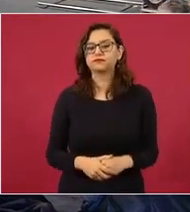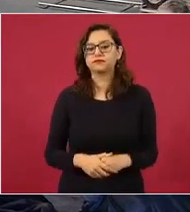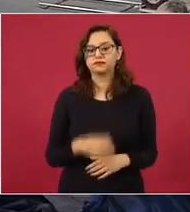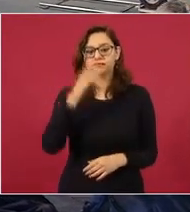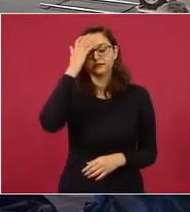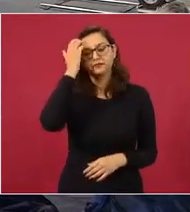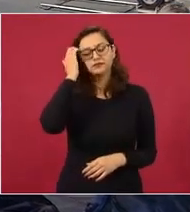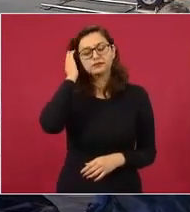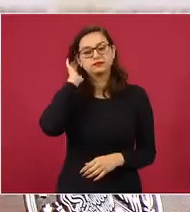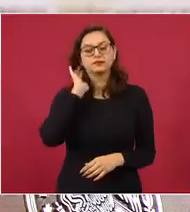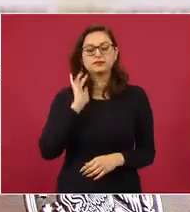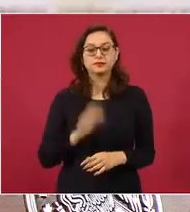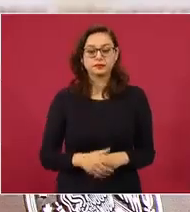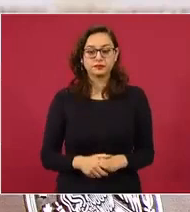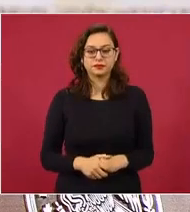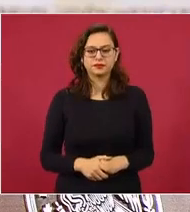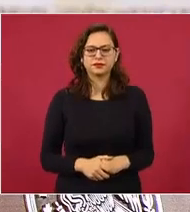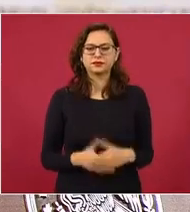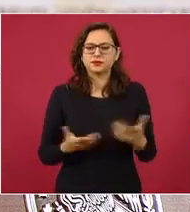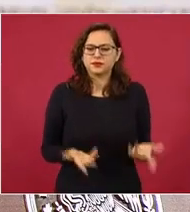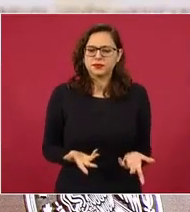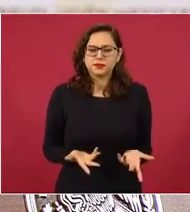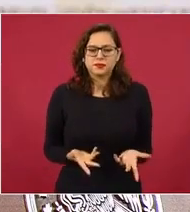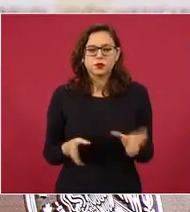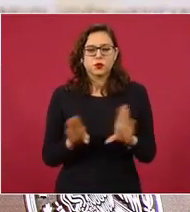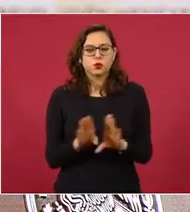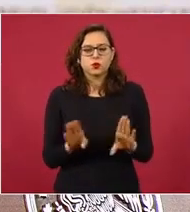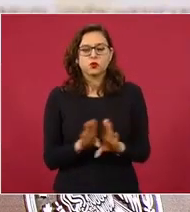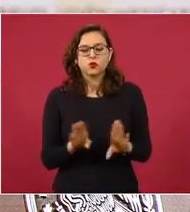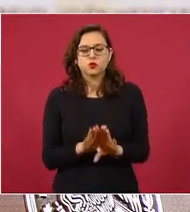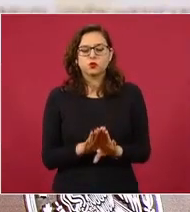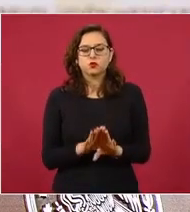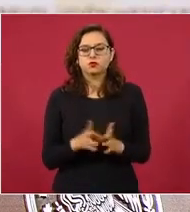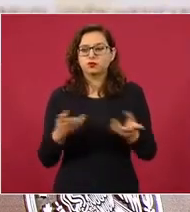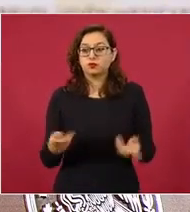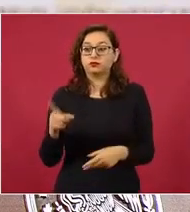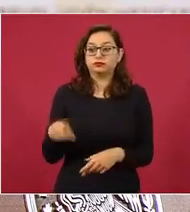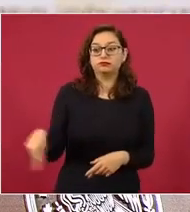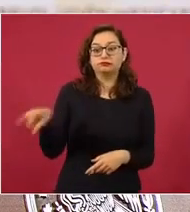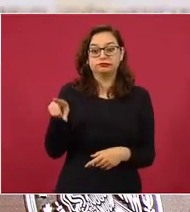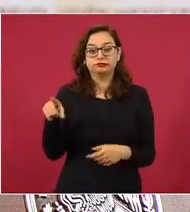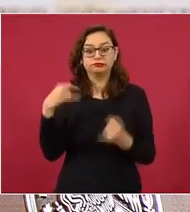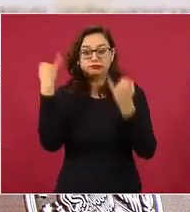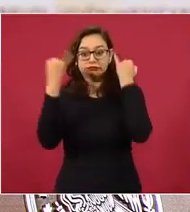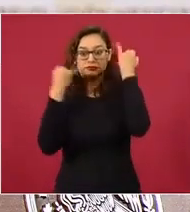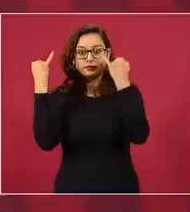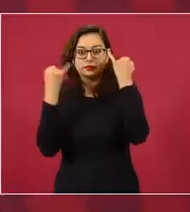Sobre todo para justificar lo de la llamada reforma energética, ¿no?